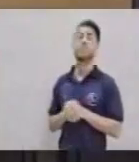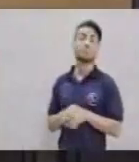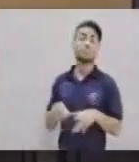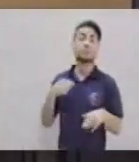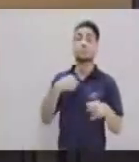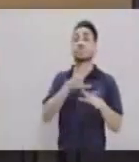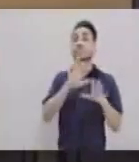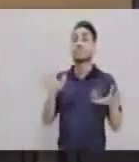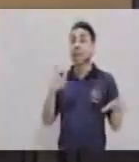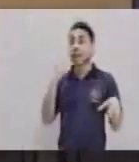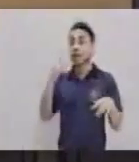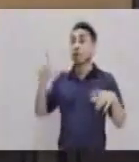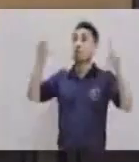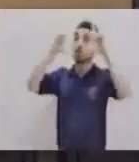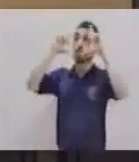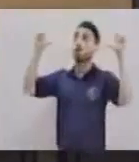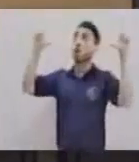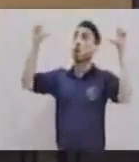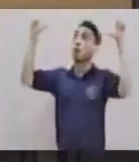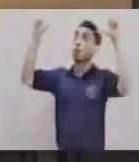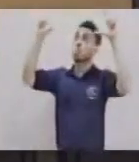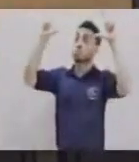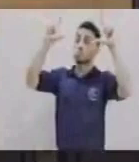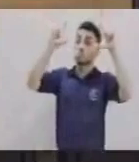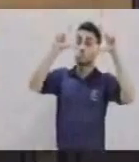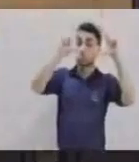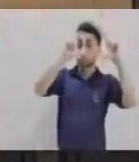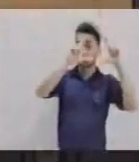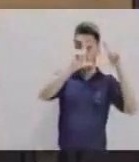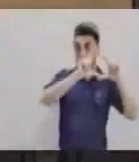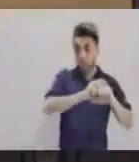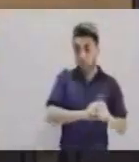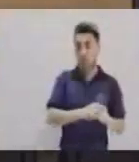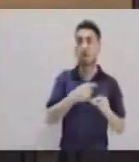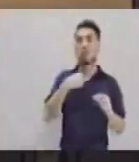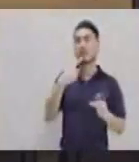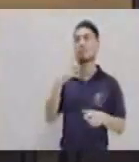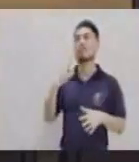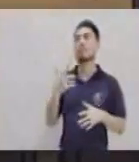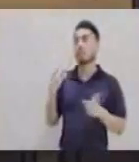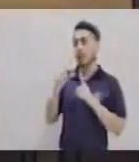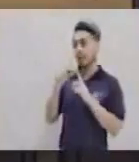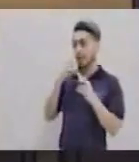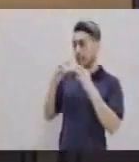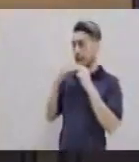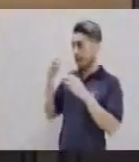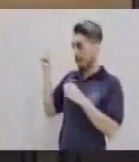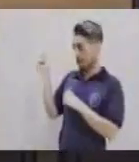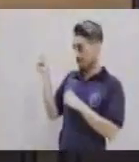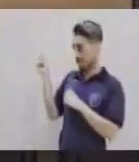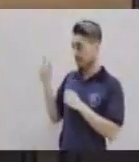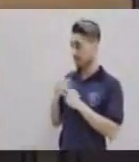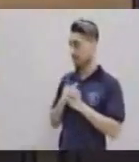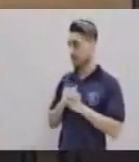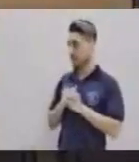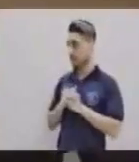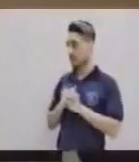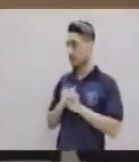Cuando ya se está ocultando el sol, vamos a decir Ralph Nangun. Repitan